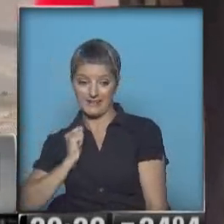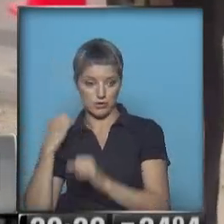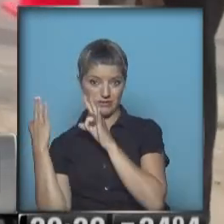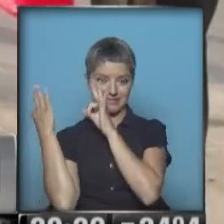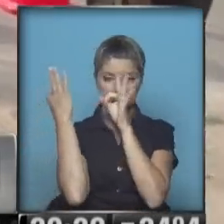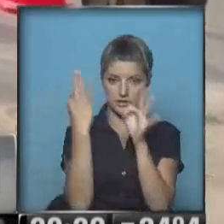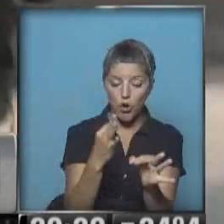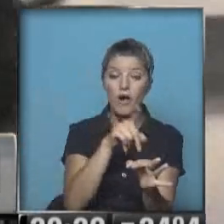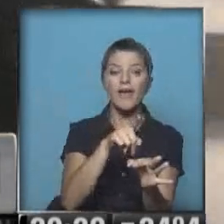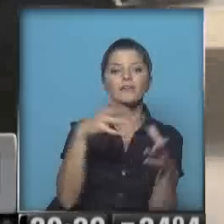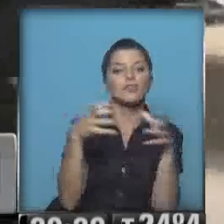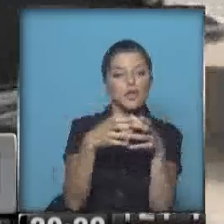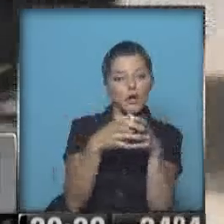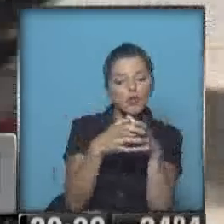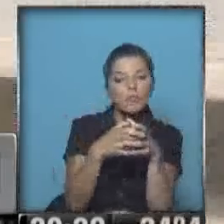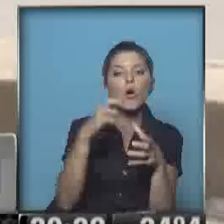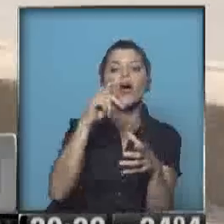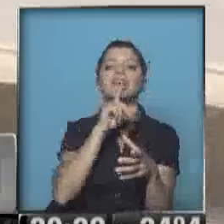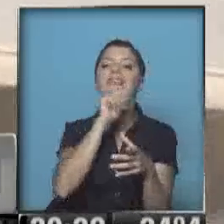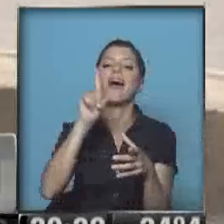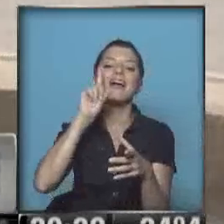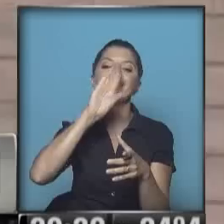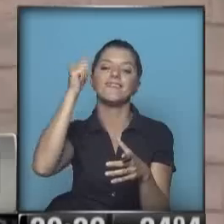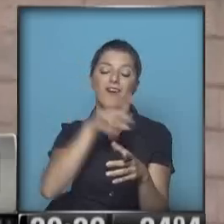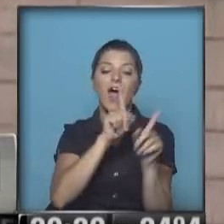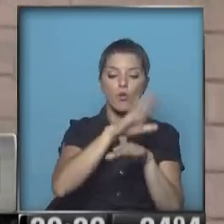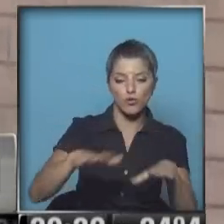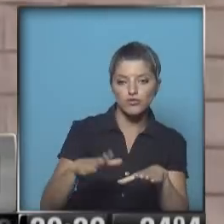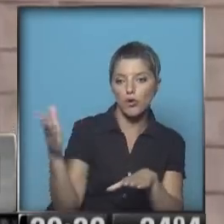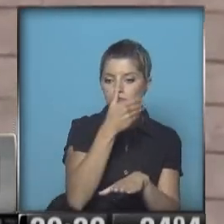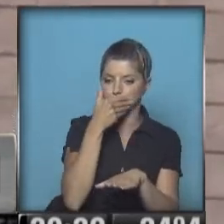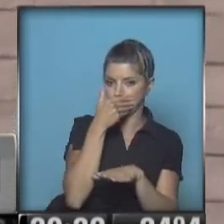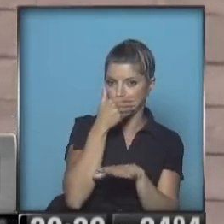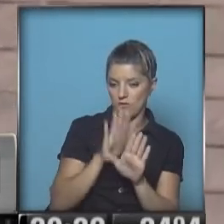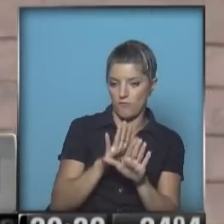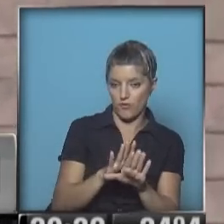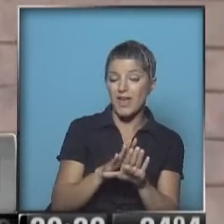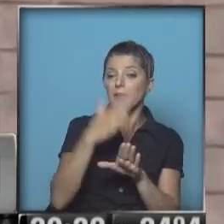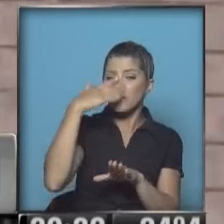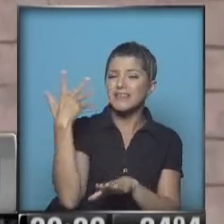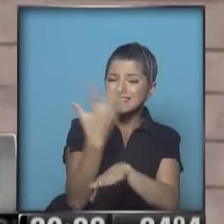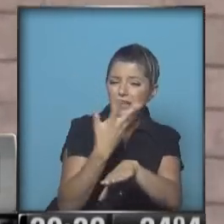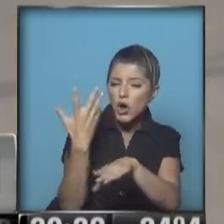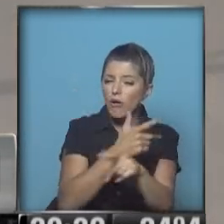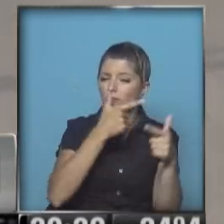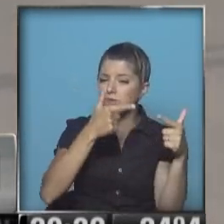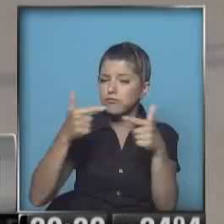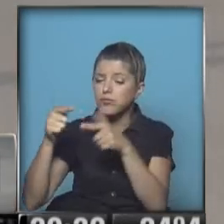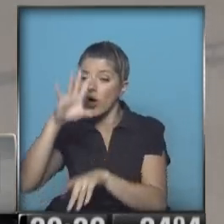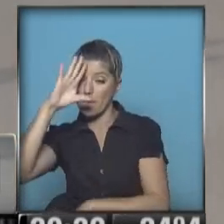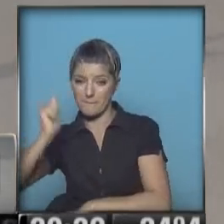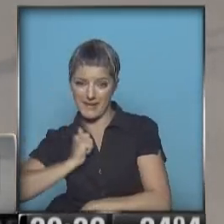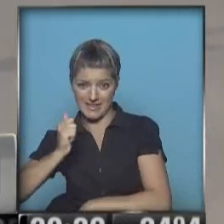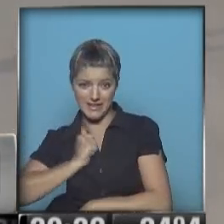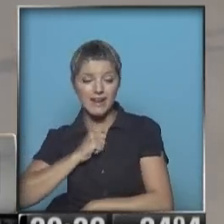los talibanes tomaron como rehenes a algunos de los menores. Tras 5 horas de combate, los militares abatieron a los